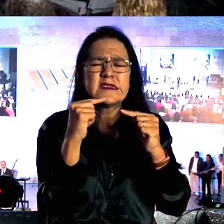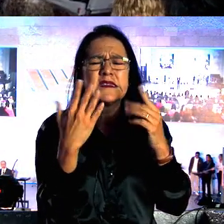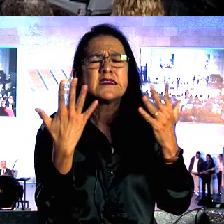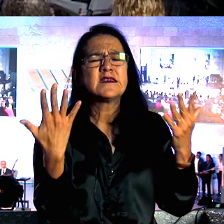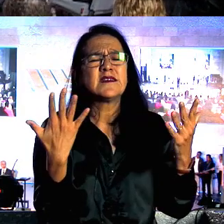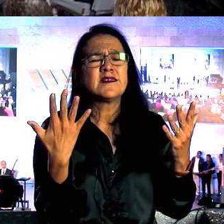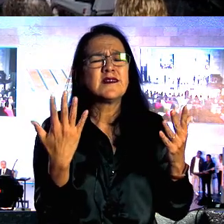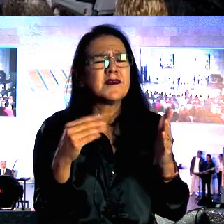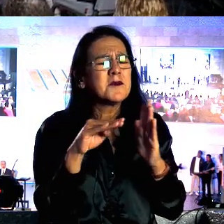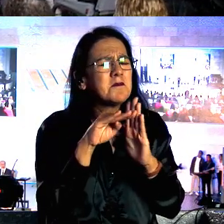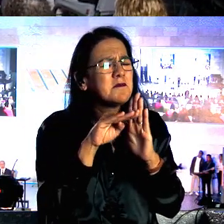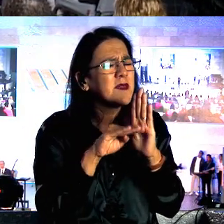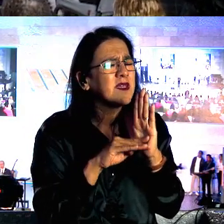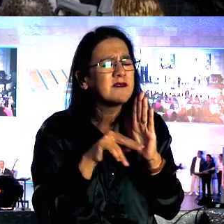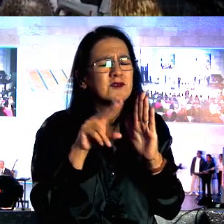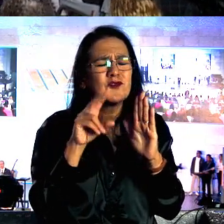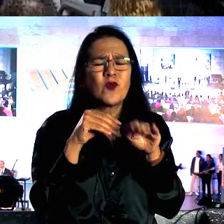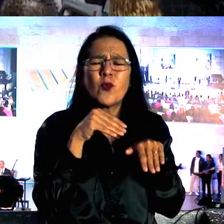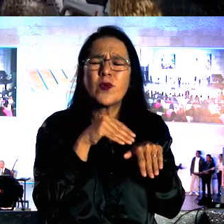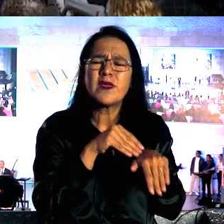menos para obedecer